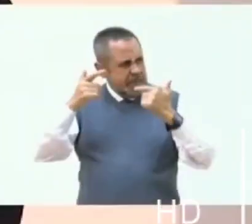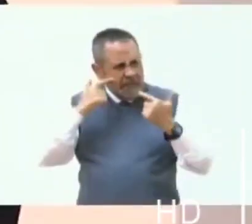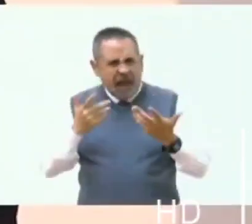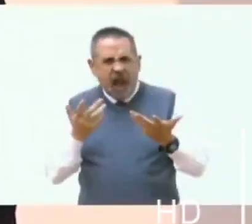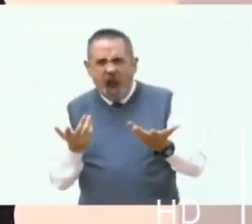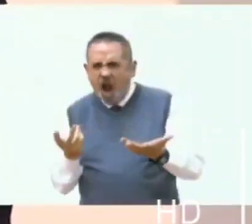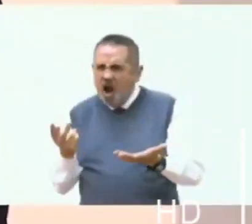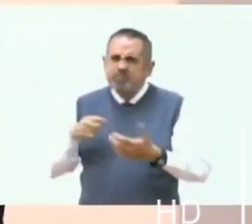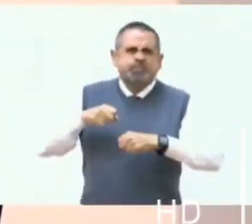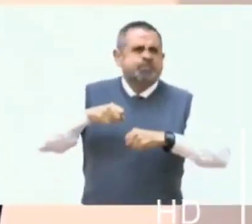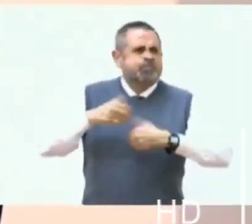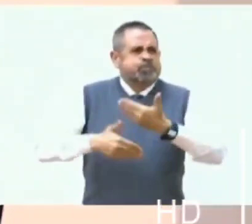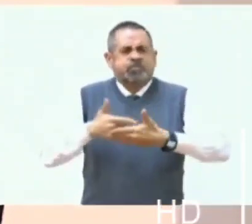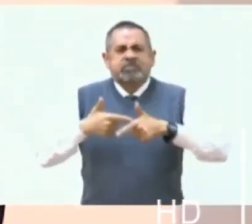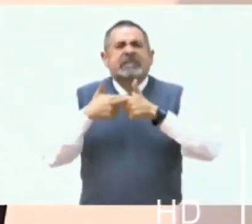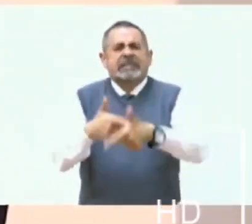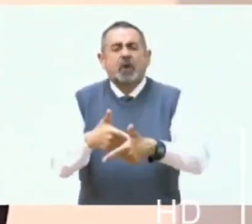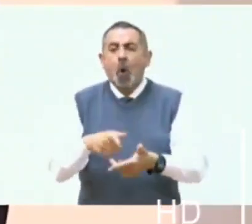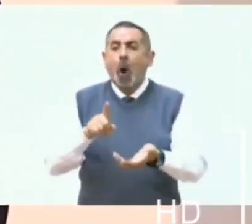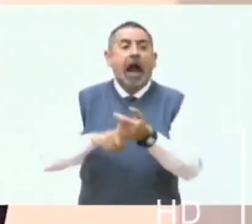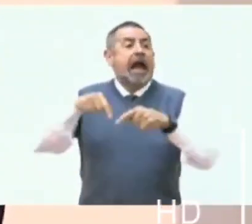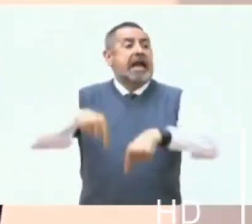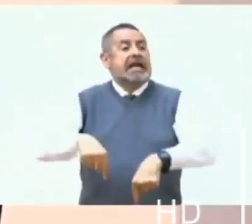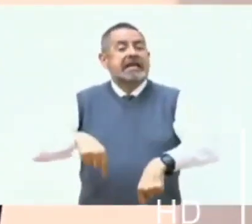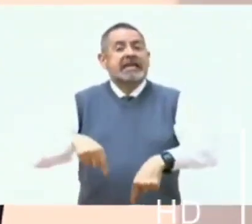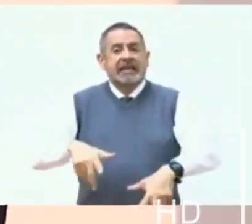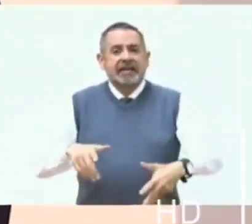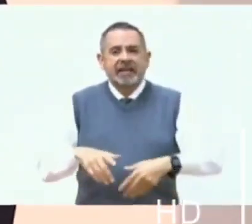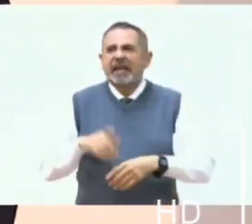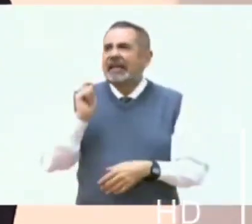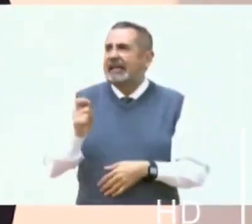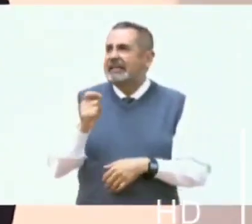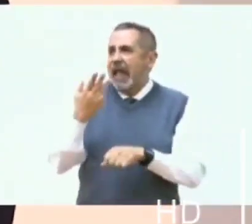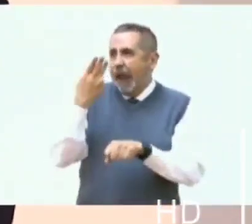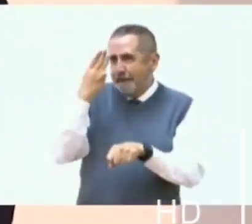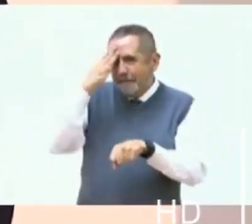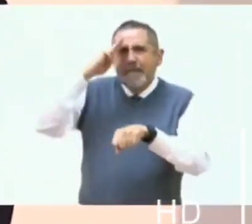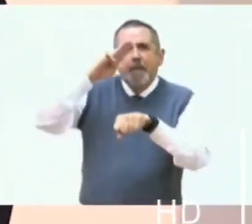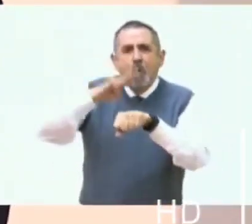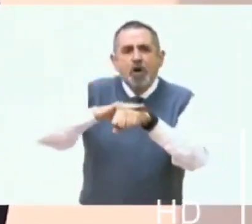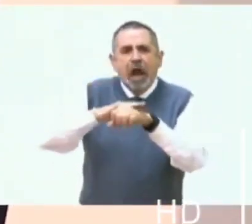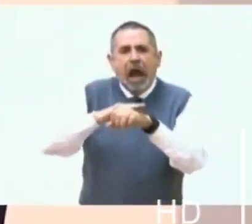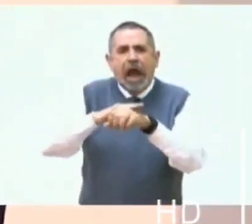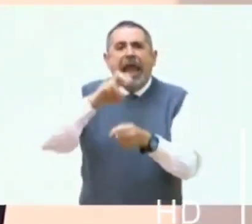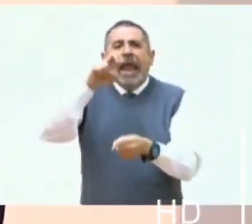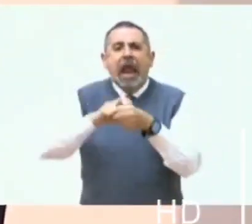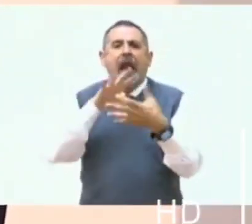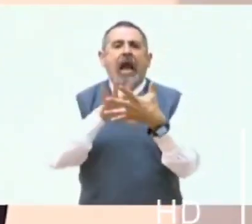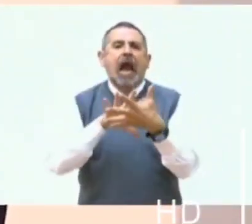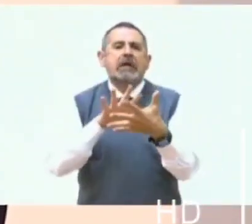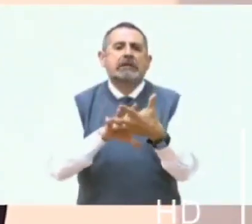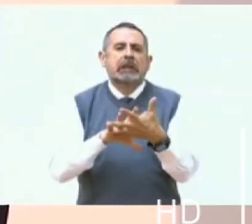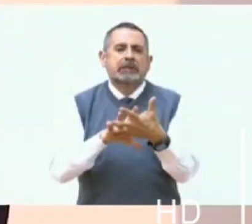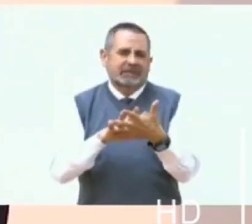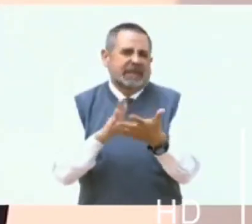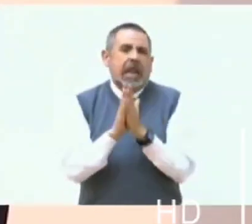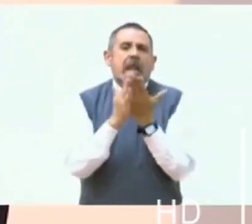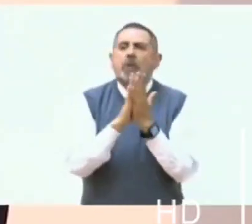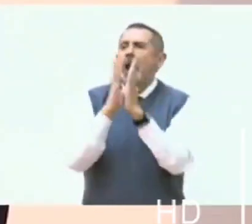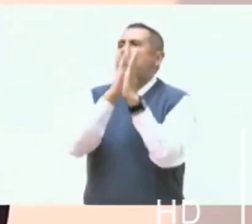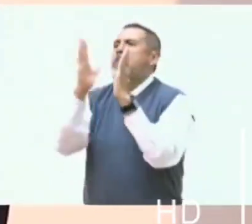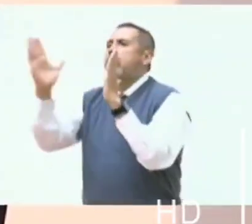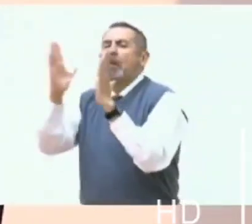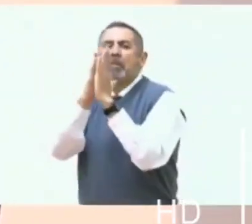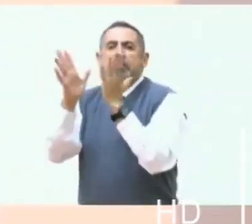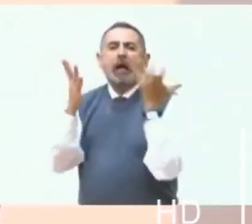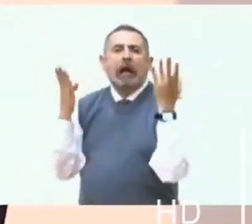reumático, al que yo llamé desde entonces la memoria encarcelada. Así le titulé a este